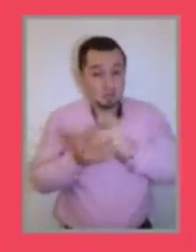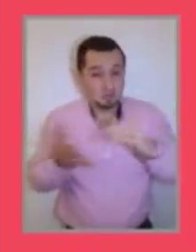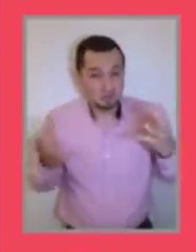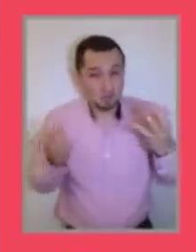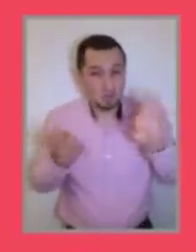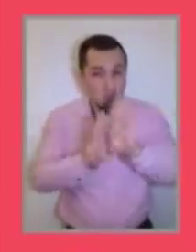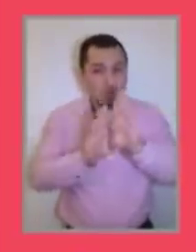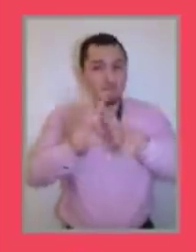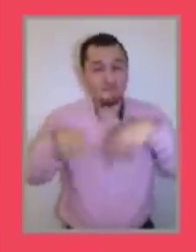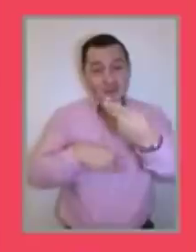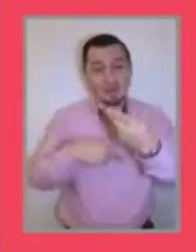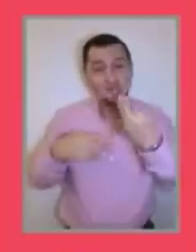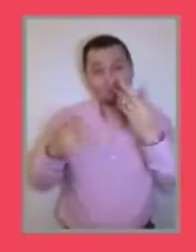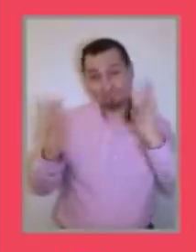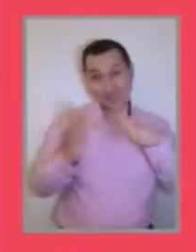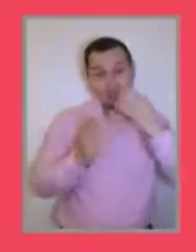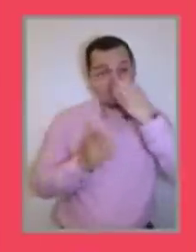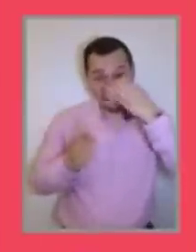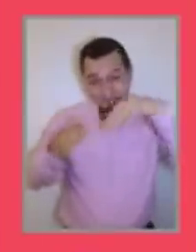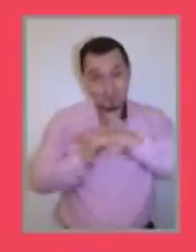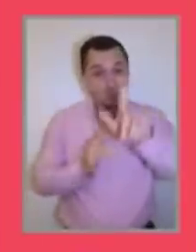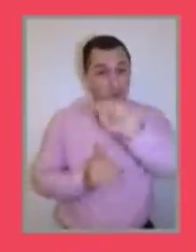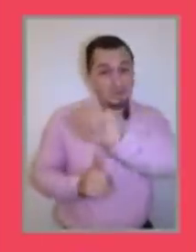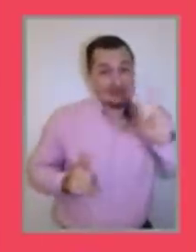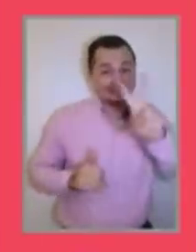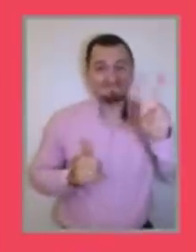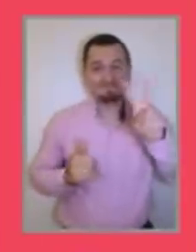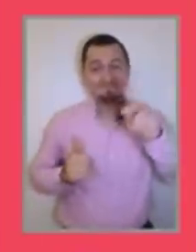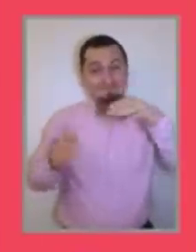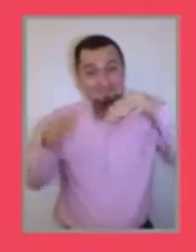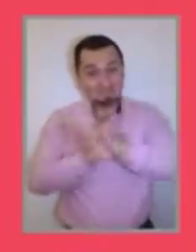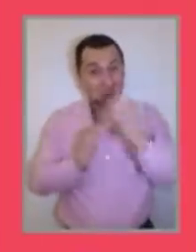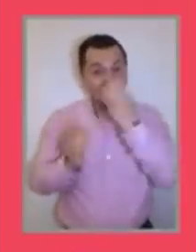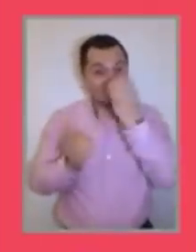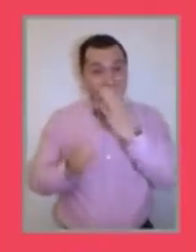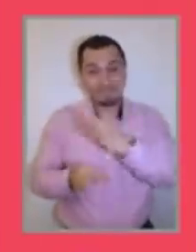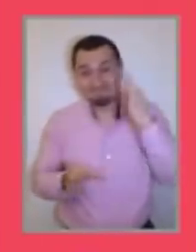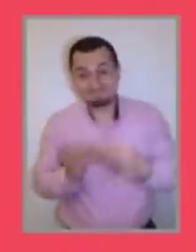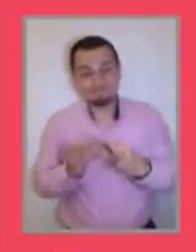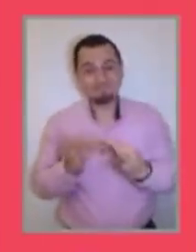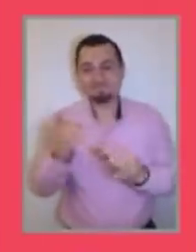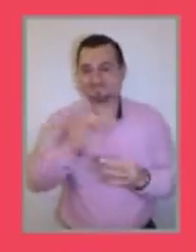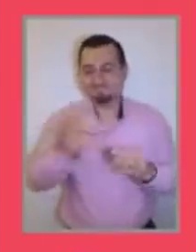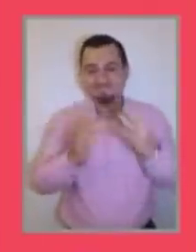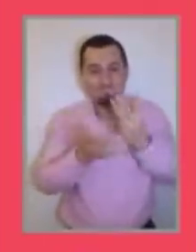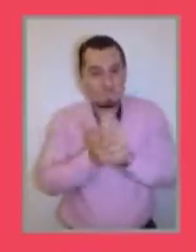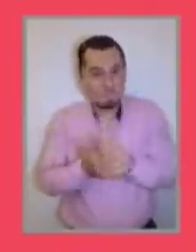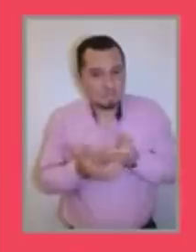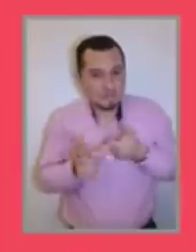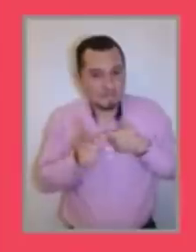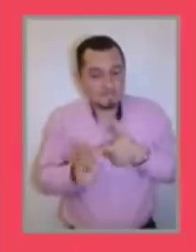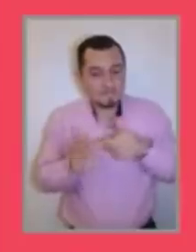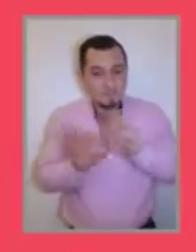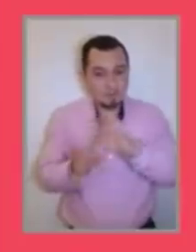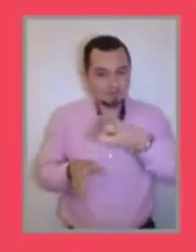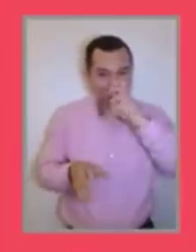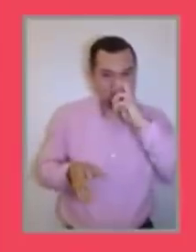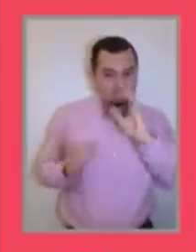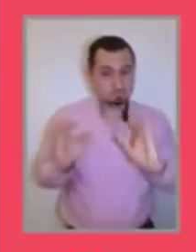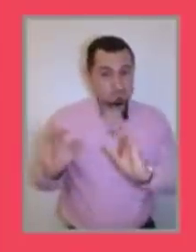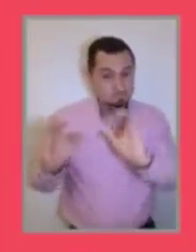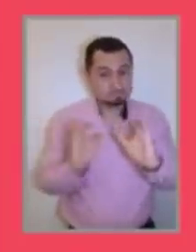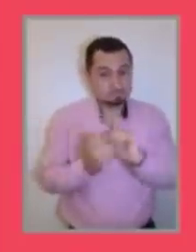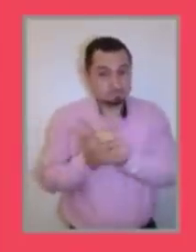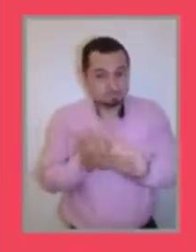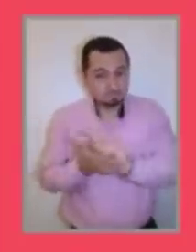presencial limitada en educación básica, un poco mayor en educación superior, pero todo bajo estrictos protocolos de sanidad que se